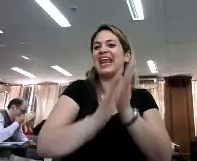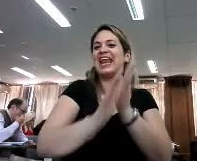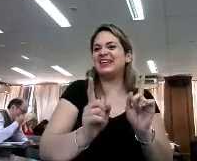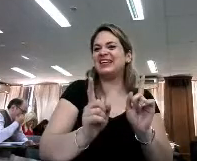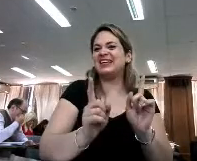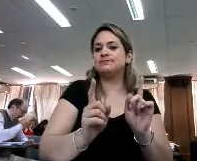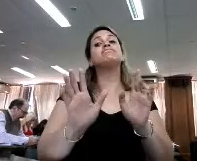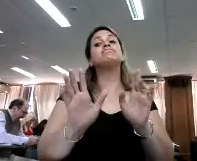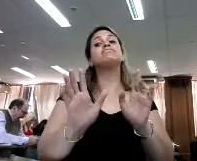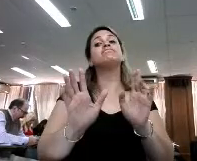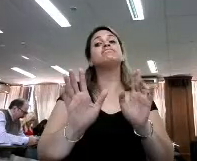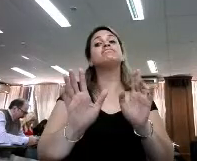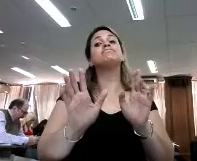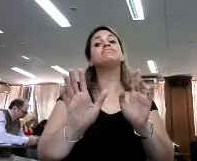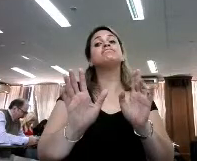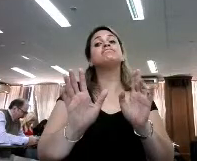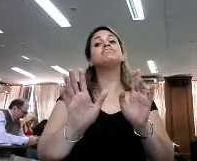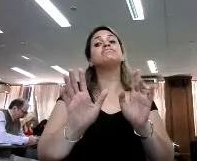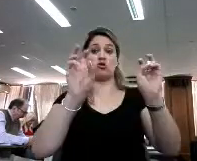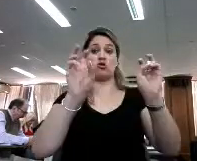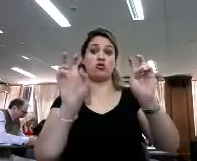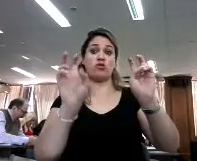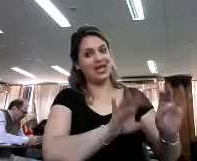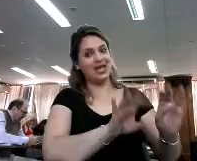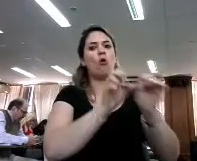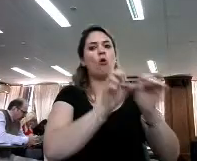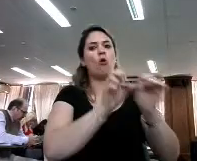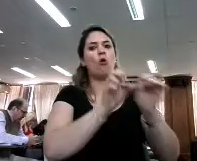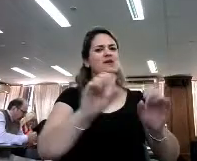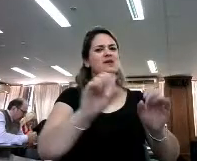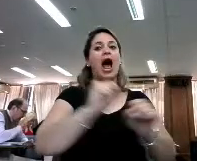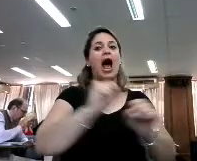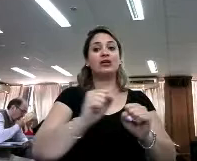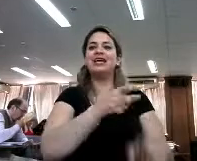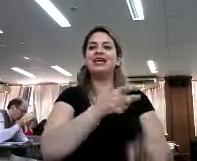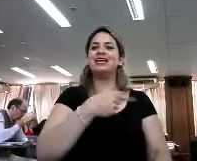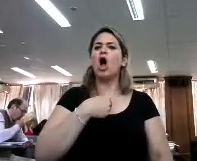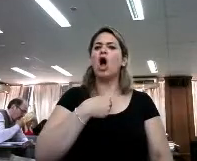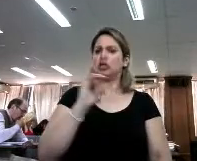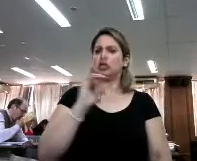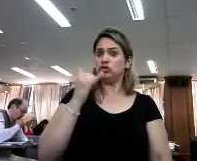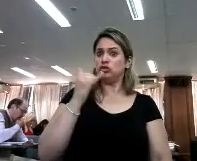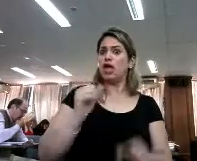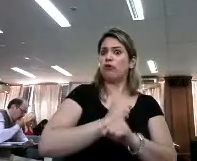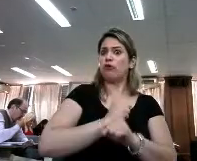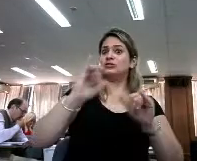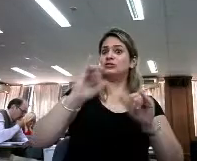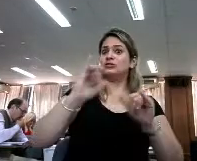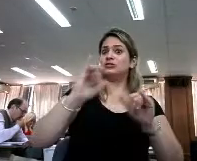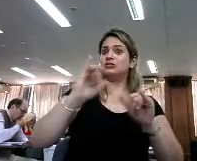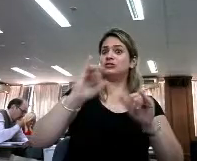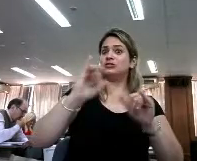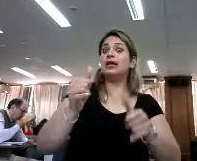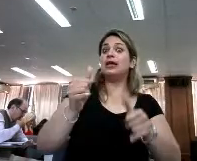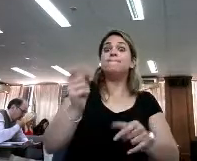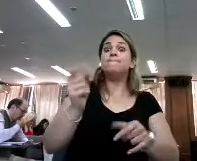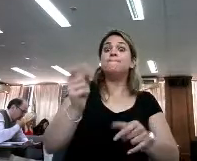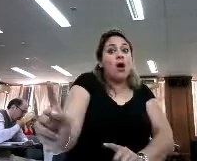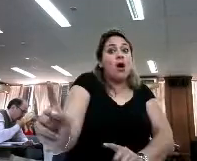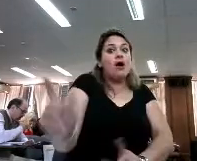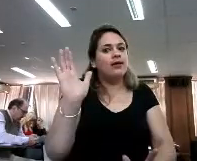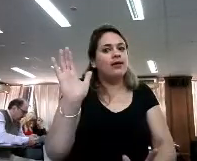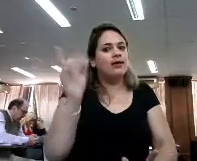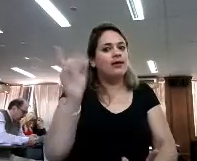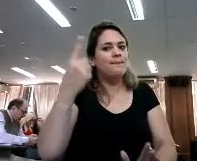discusión. Y cuando empiezo a autorizar, Verónica nos dijo, no, yo los autorizo, pero cuidado, les voy a